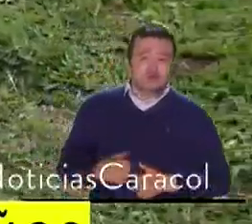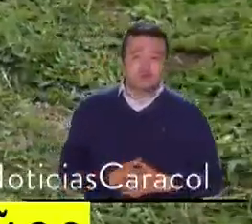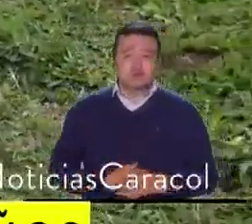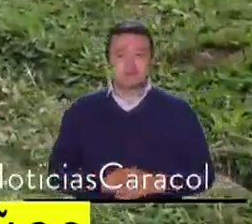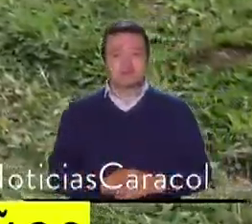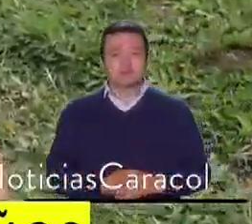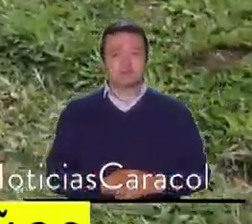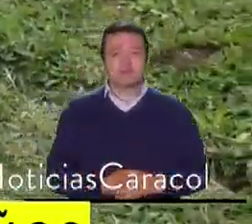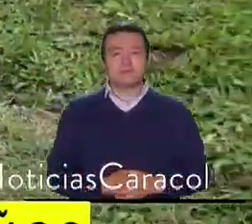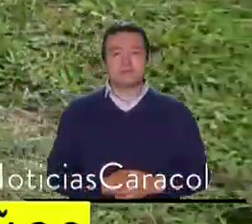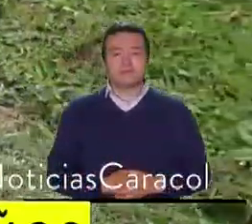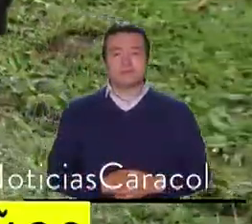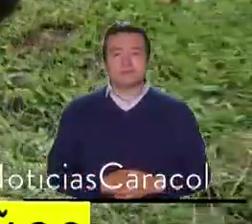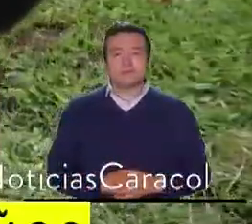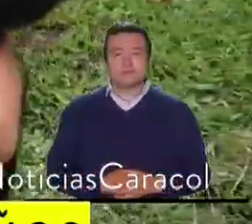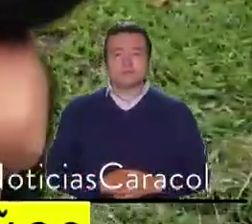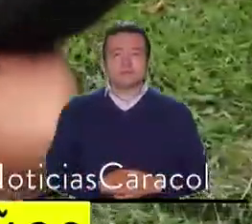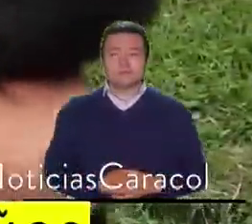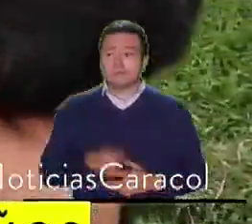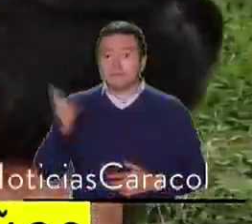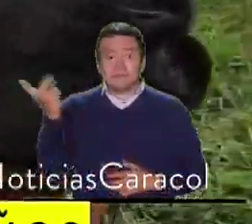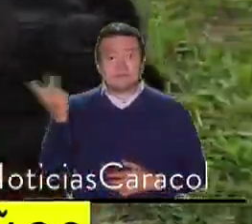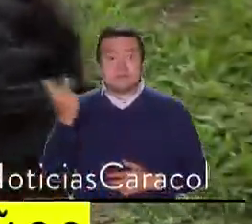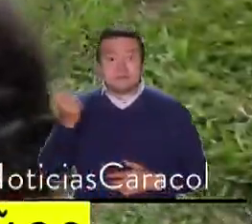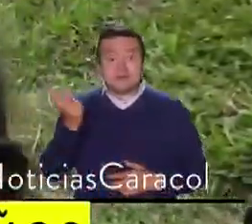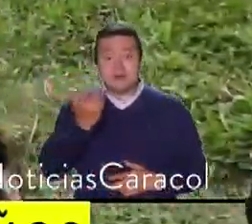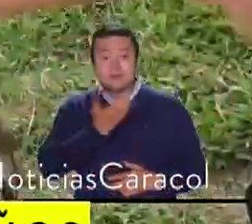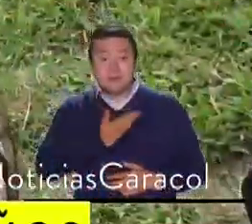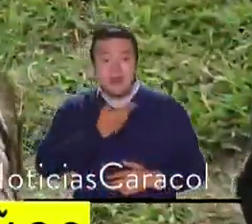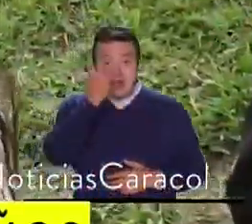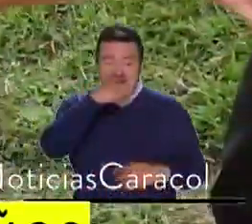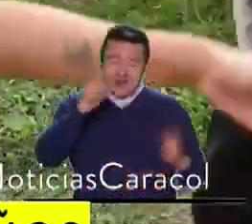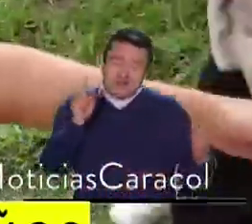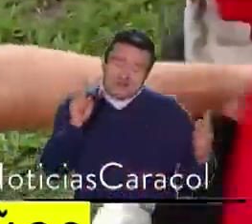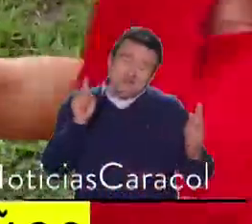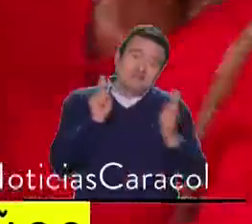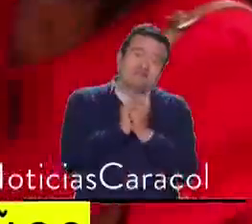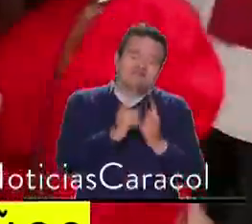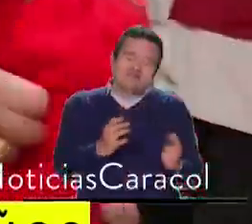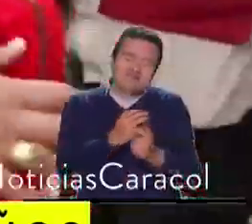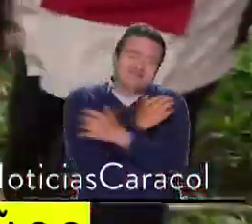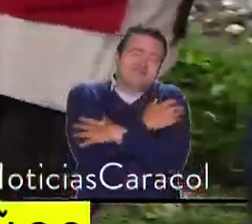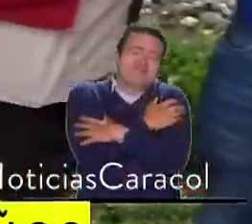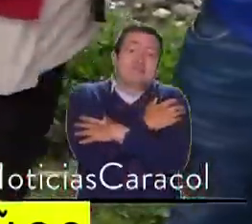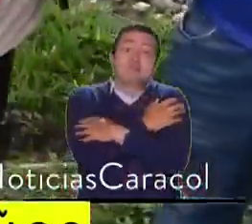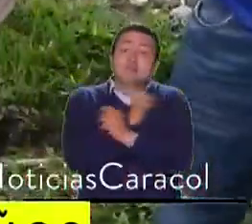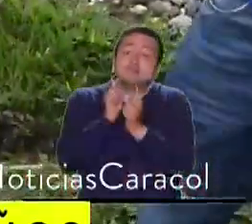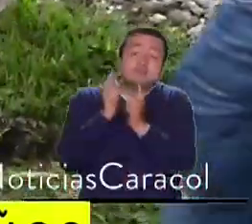saber, Cristina? Este abrazo entre madre e hija puso fin a 38 años de espera.